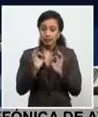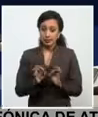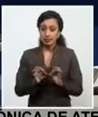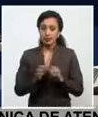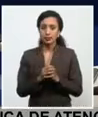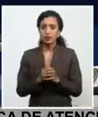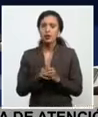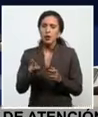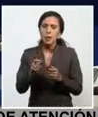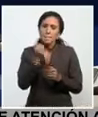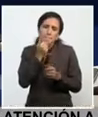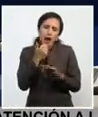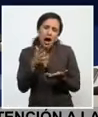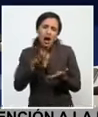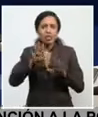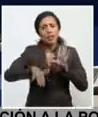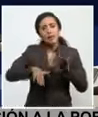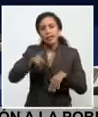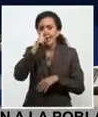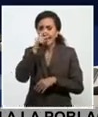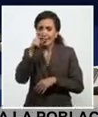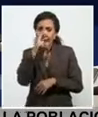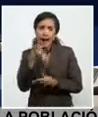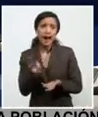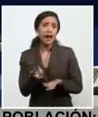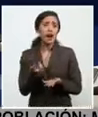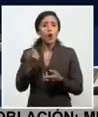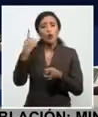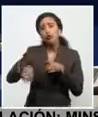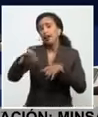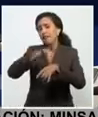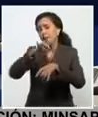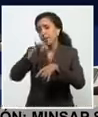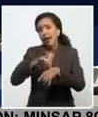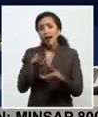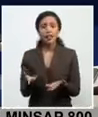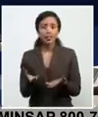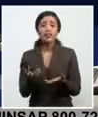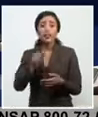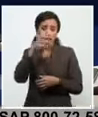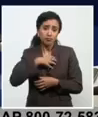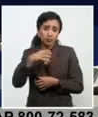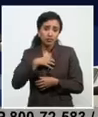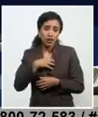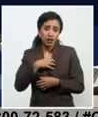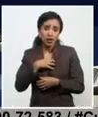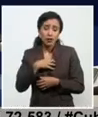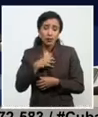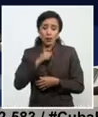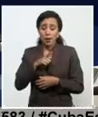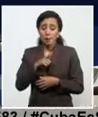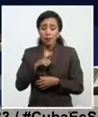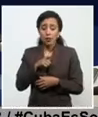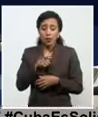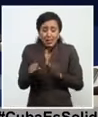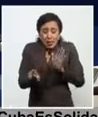edad, factores de enfermedades asociadas, que con el hecho de que aparezcan síntomas o no desde el principio de la